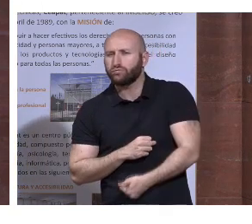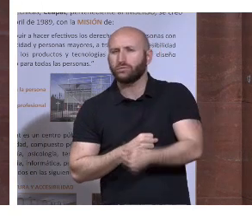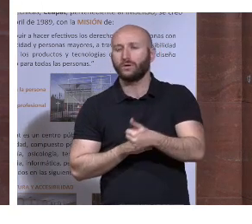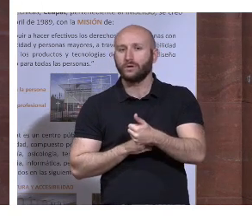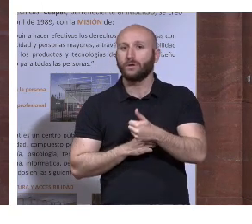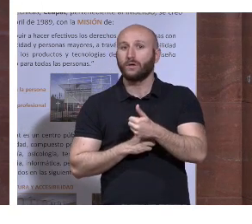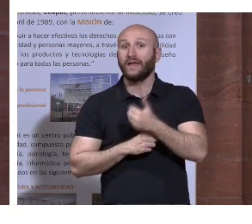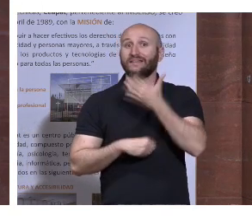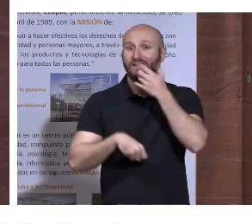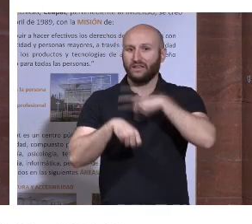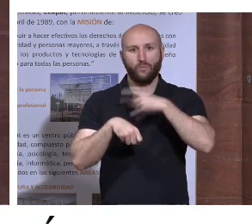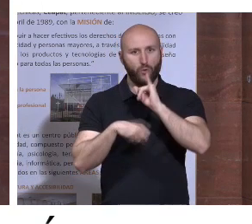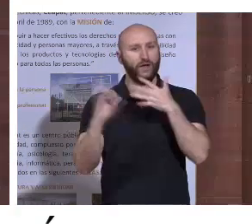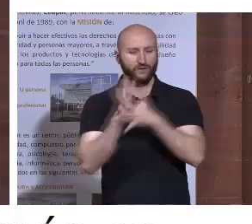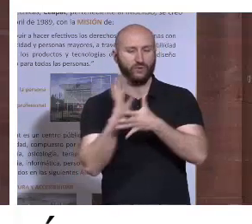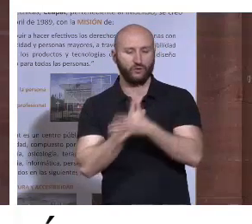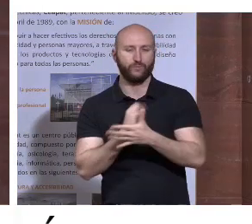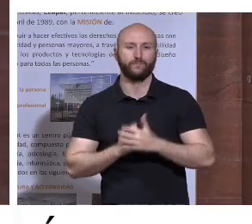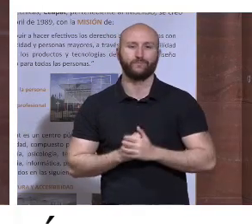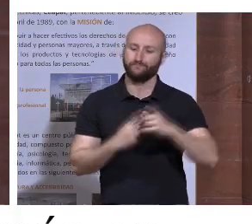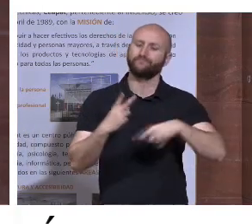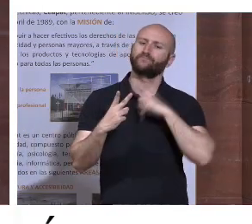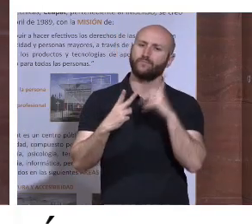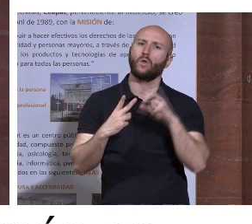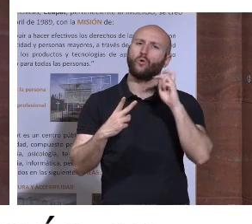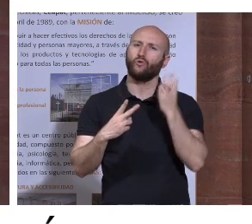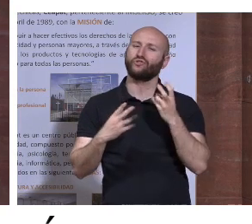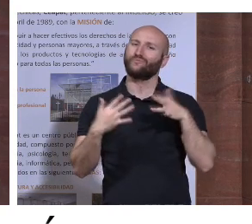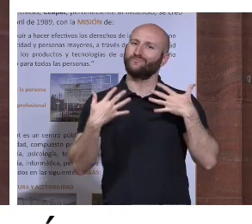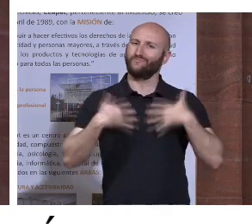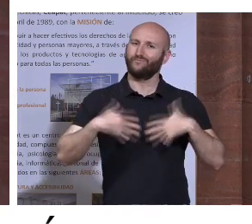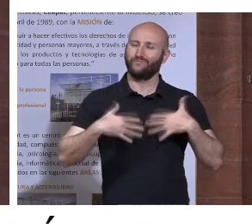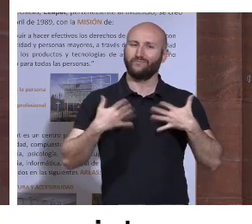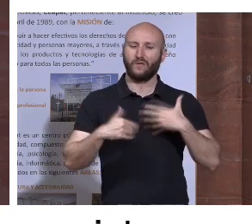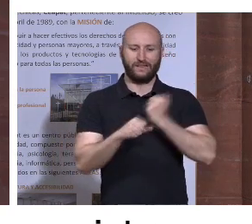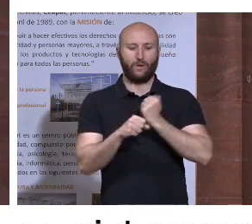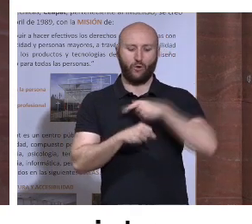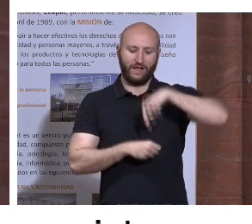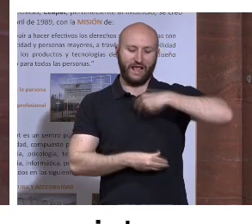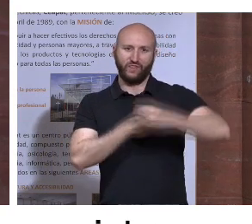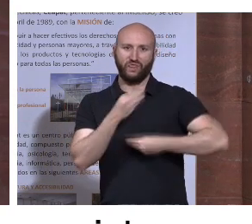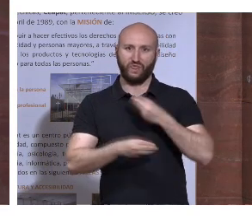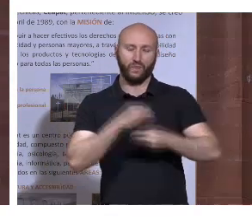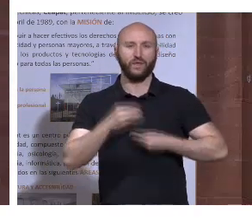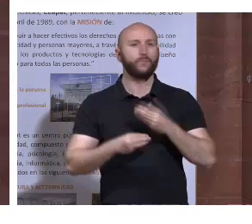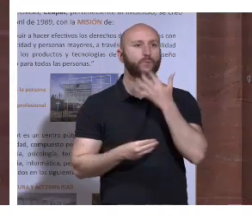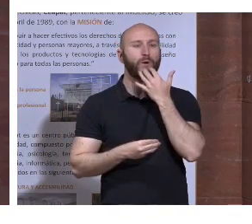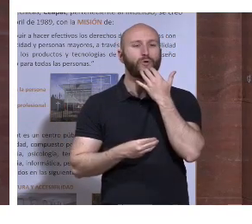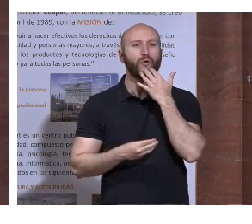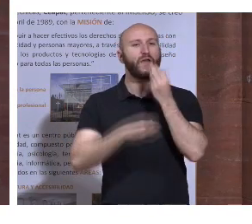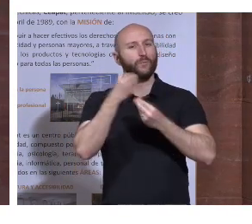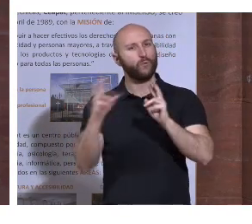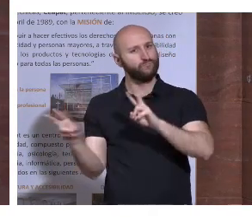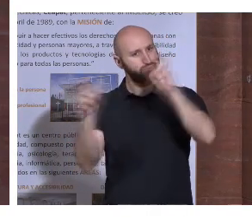si tengo tiempo lo haré. Otra cosa que me satisface en el trabajo que hacemos aquí es cuando innovamos, pero